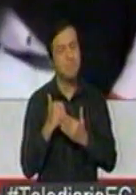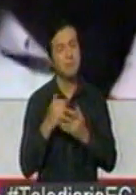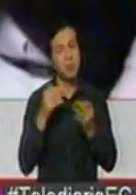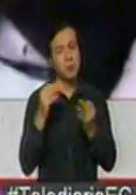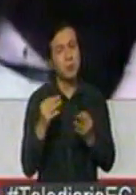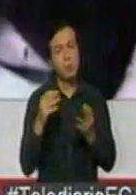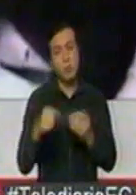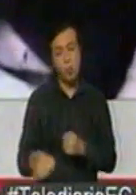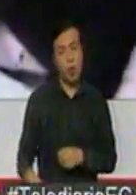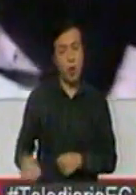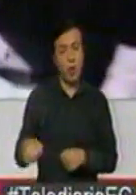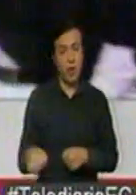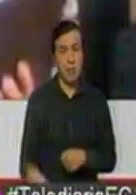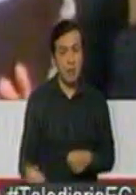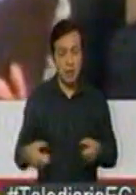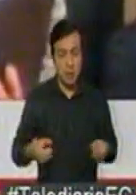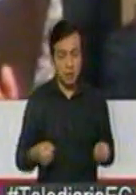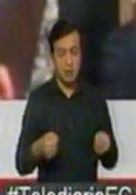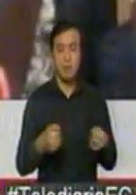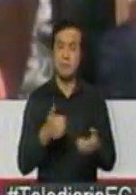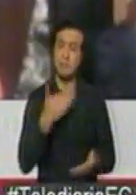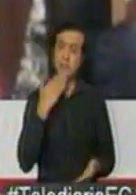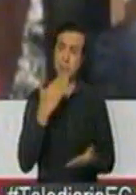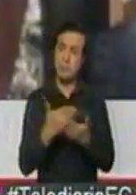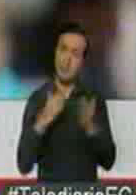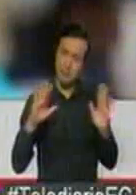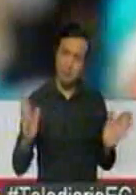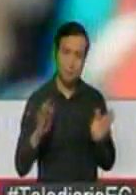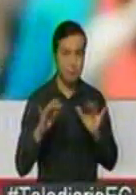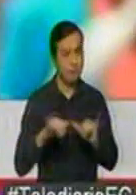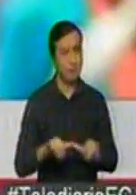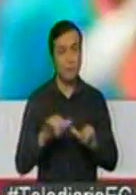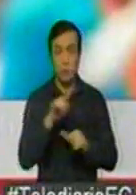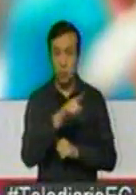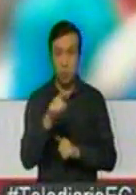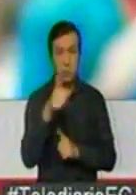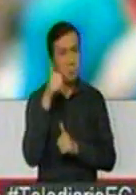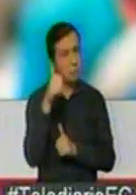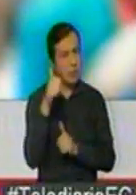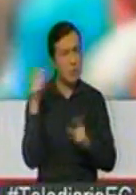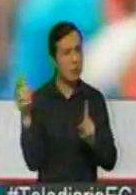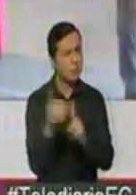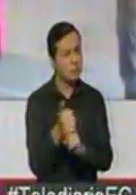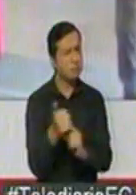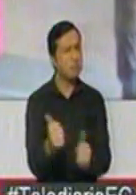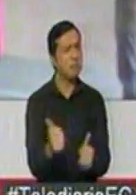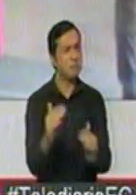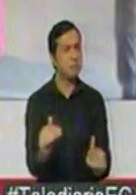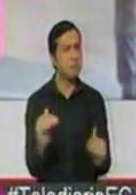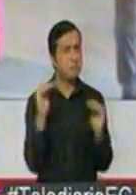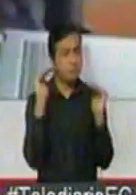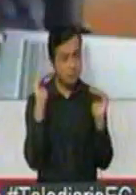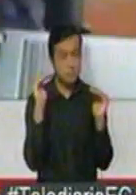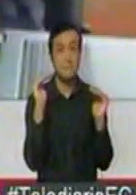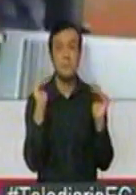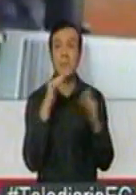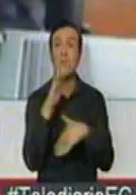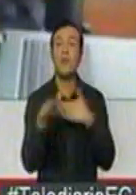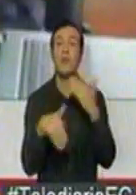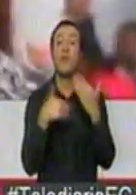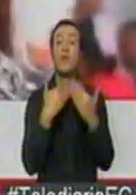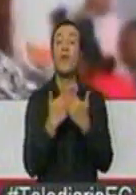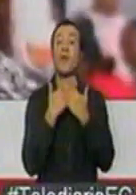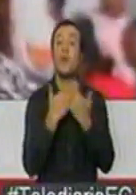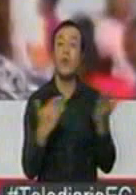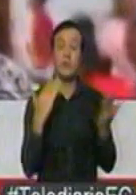las muletas y la silla de ruedas. Sigan adelante, que lo que están haciéndolo muy bien. Está tomando en cuenta todo, la